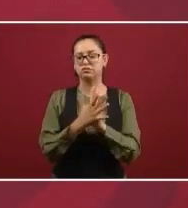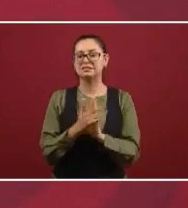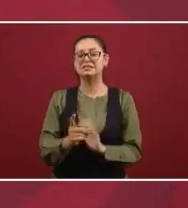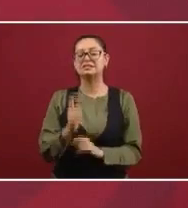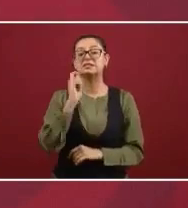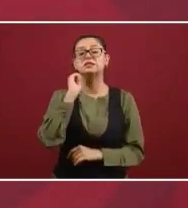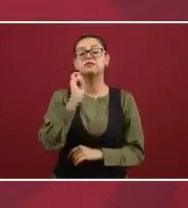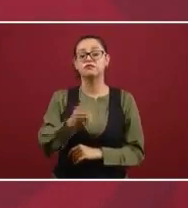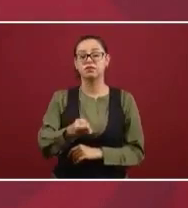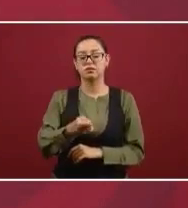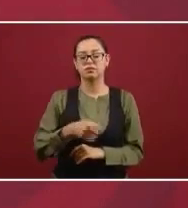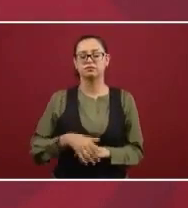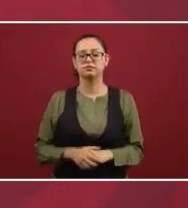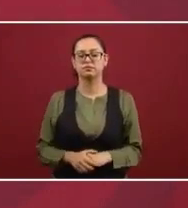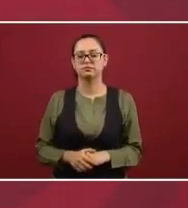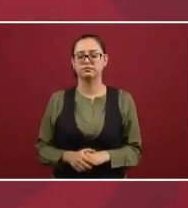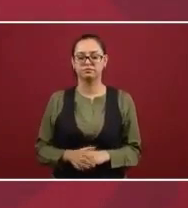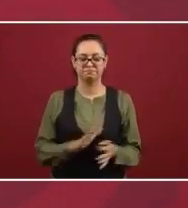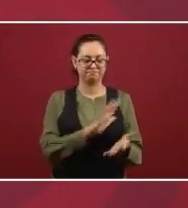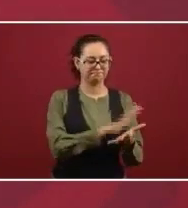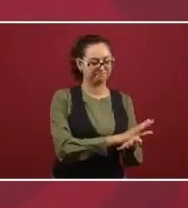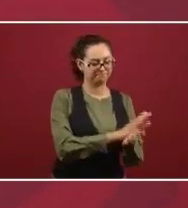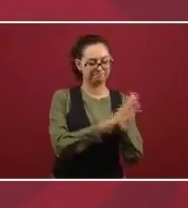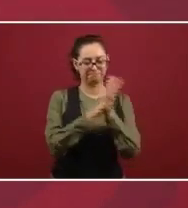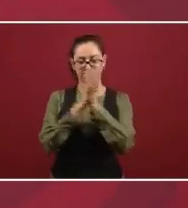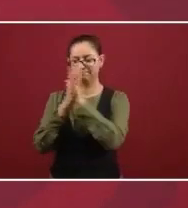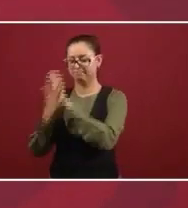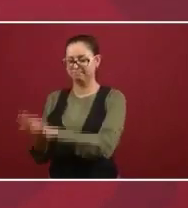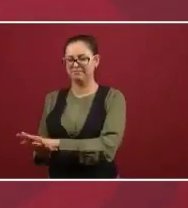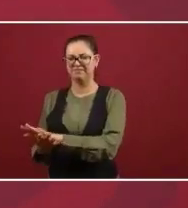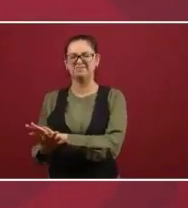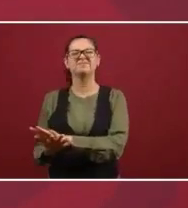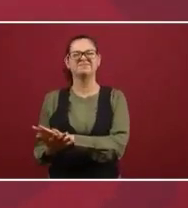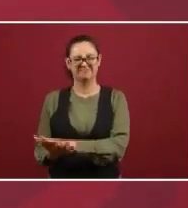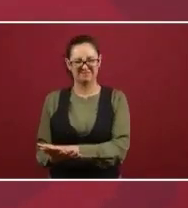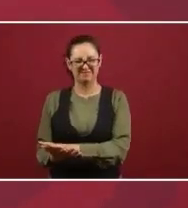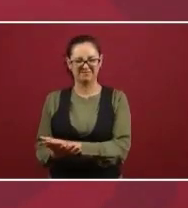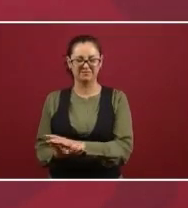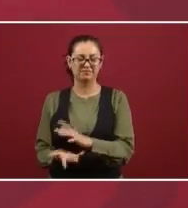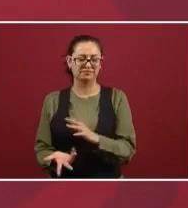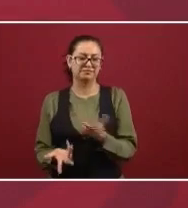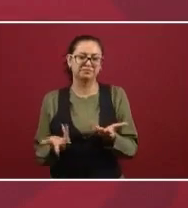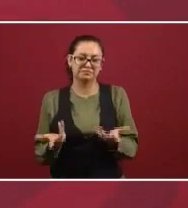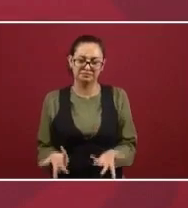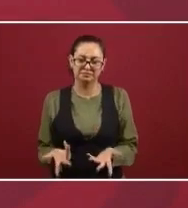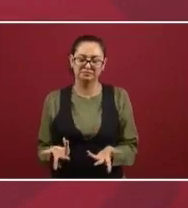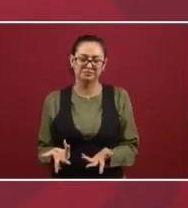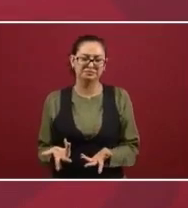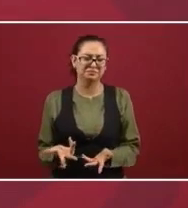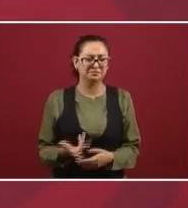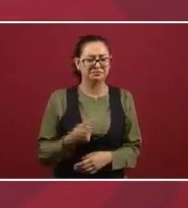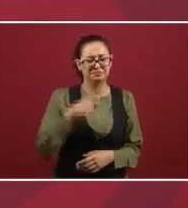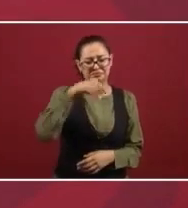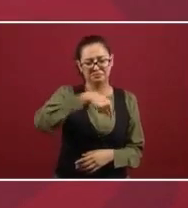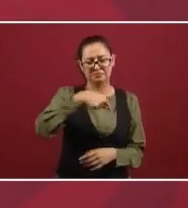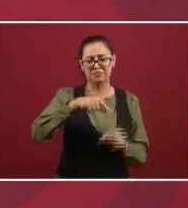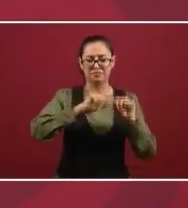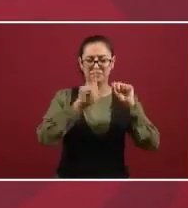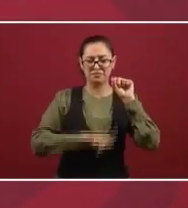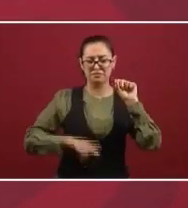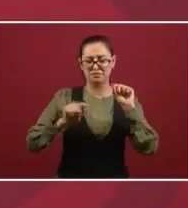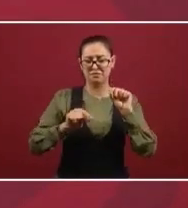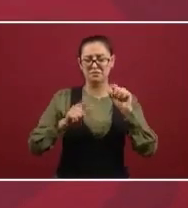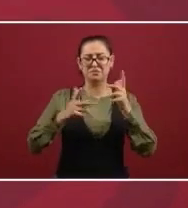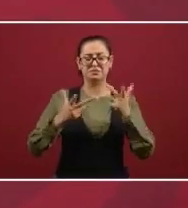transitar de manera inmediata de una perspectiva más convencional que se ha usado en méxico y en el mundo por